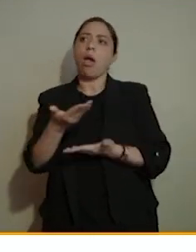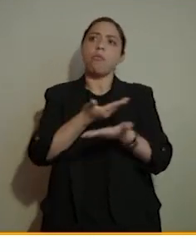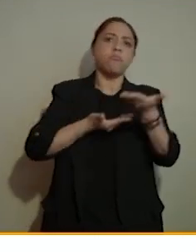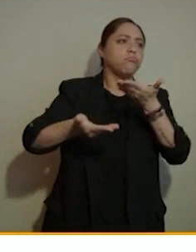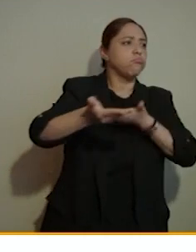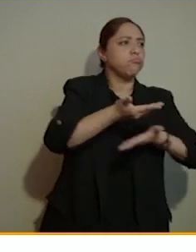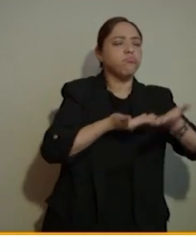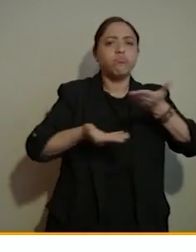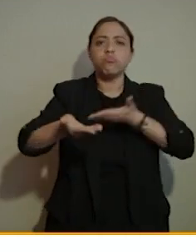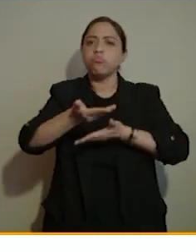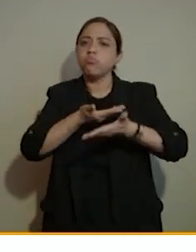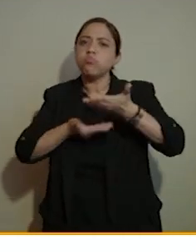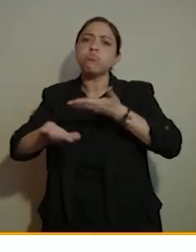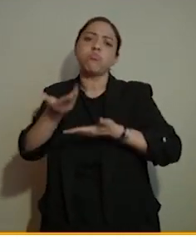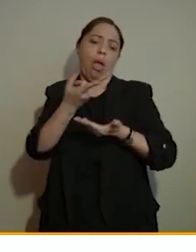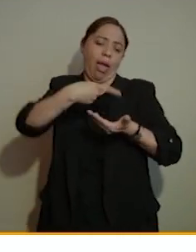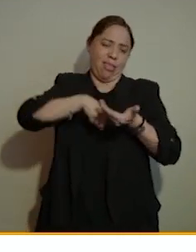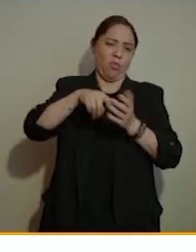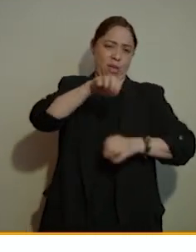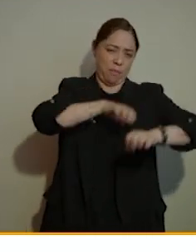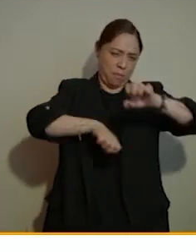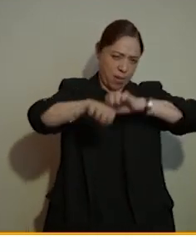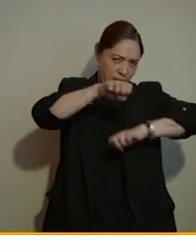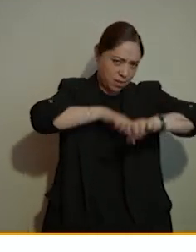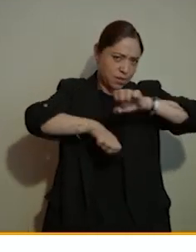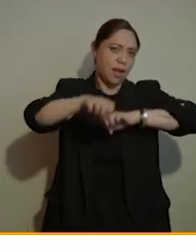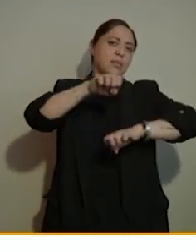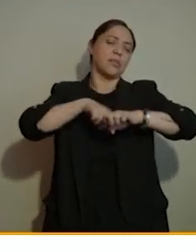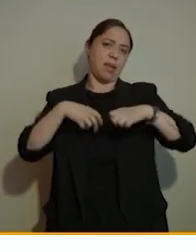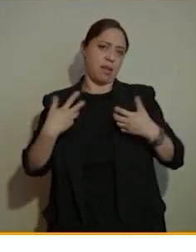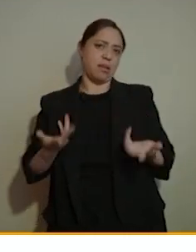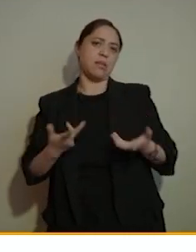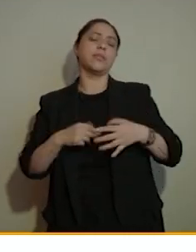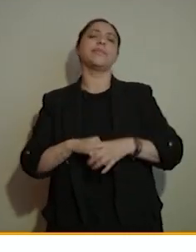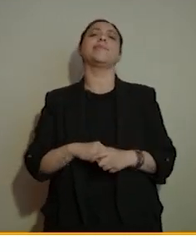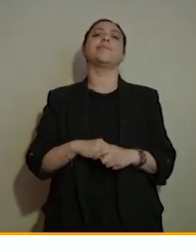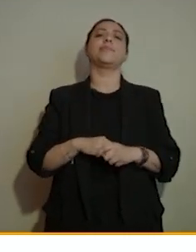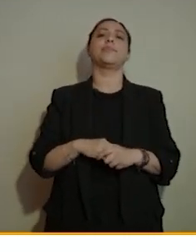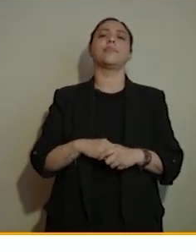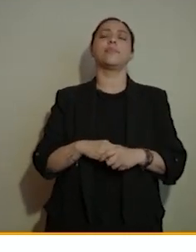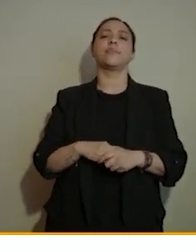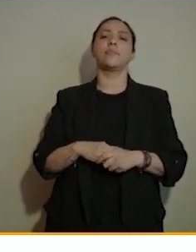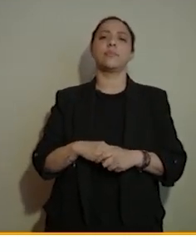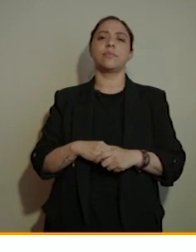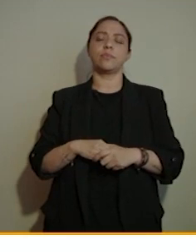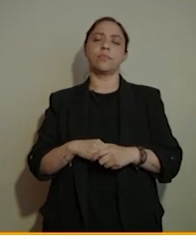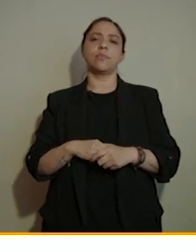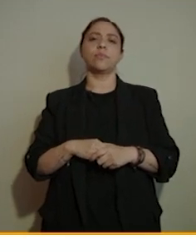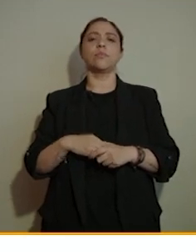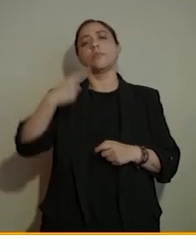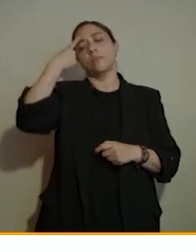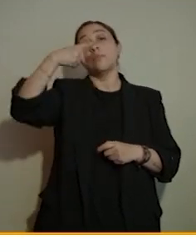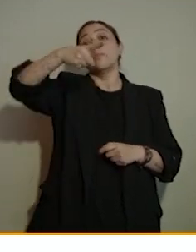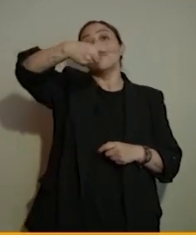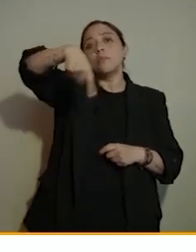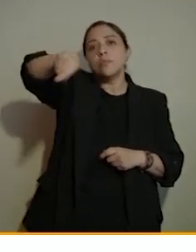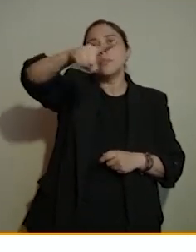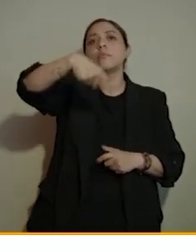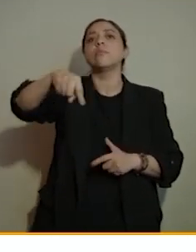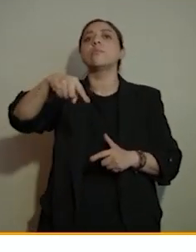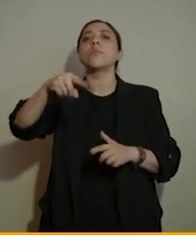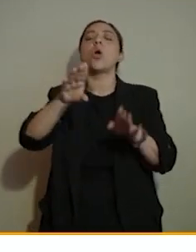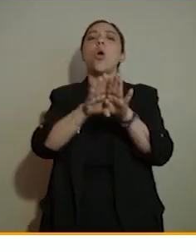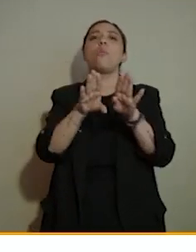socializar dentro de sus empresas, las que pueden usar para empezar a crear su propio